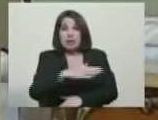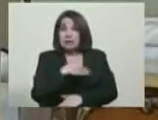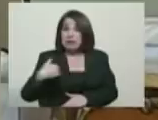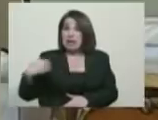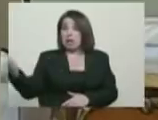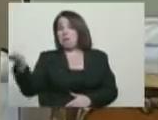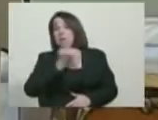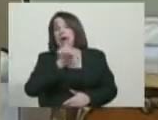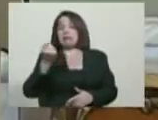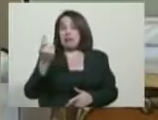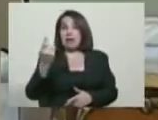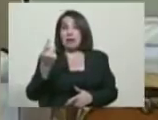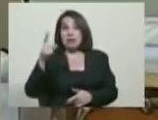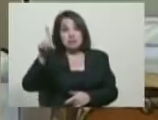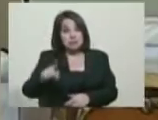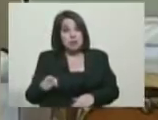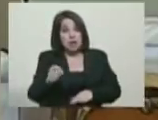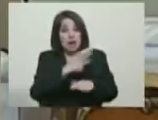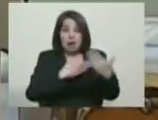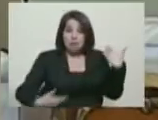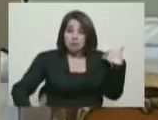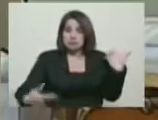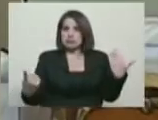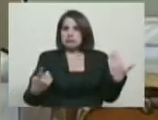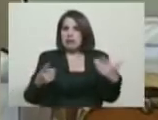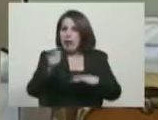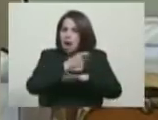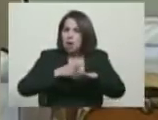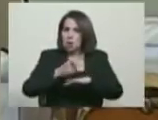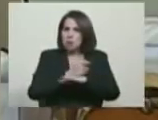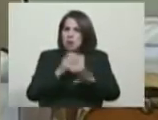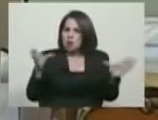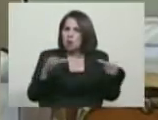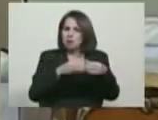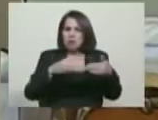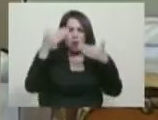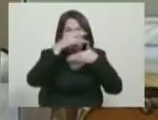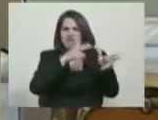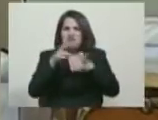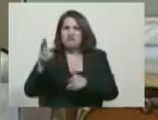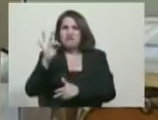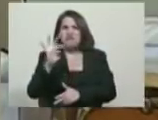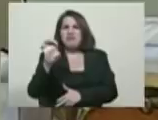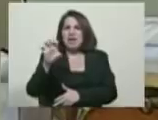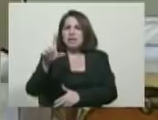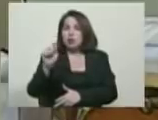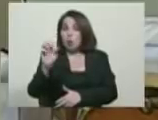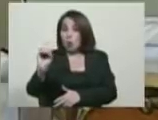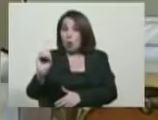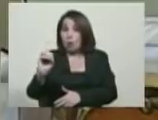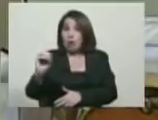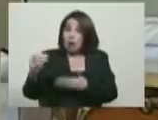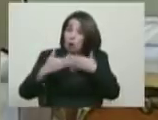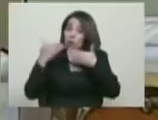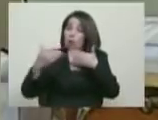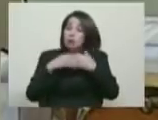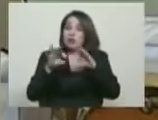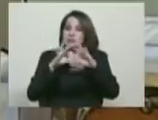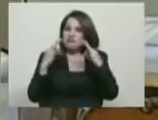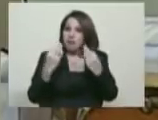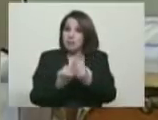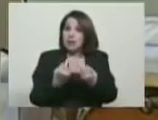habido un complot hacia nosotros, nos han intentado matar. Esta organización terrorista, FETO, ha intentado matarme, a mi familia. Han